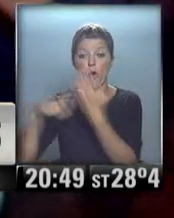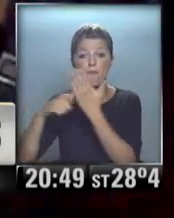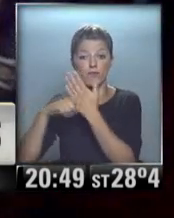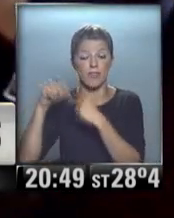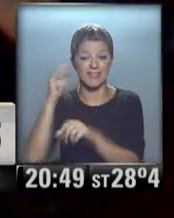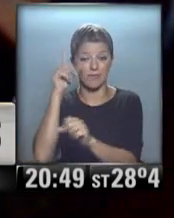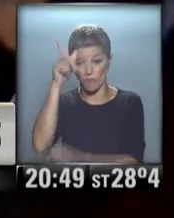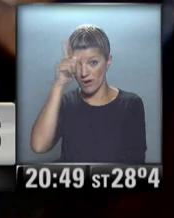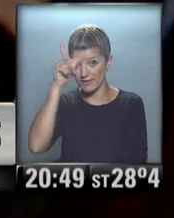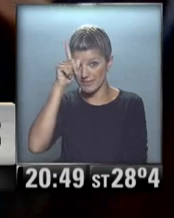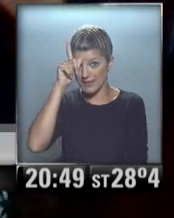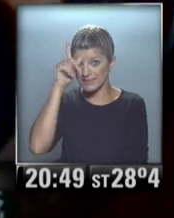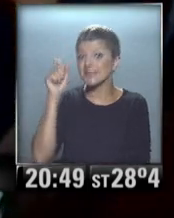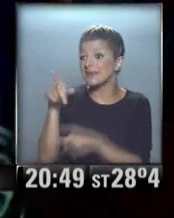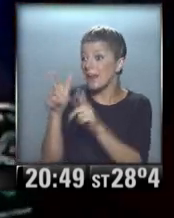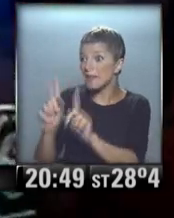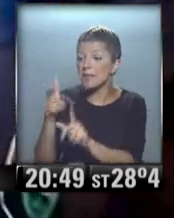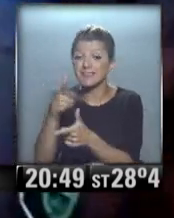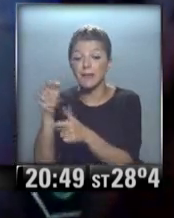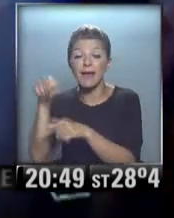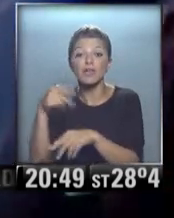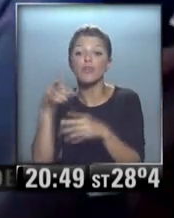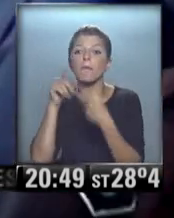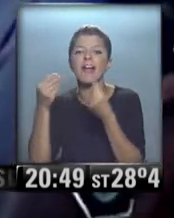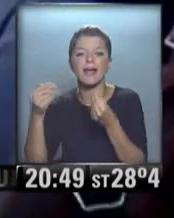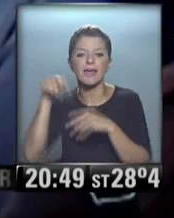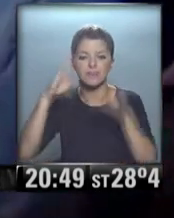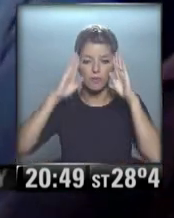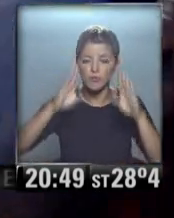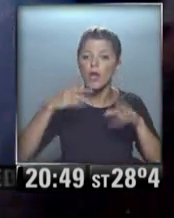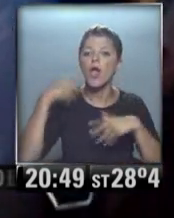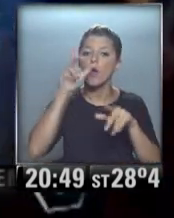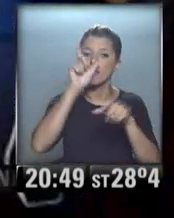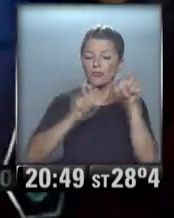utilizando las armas que le da el pueblo para arrancar una medida determinada